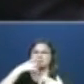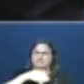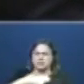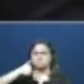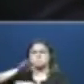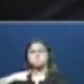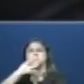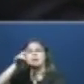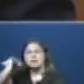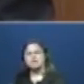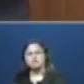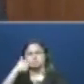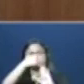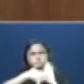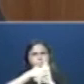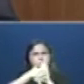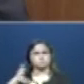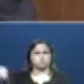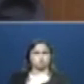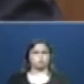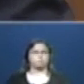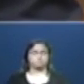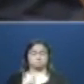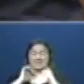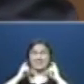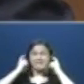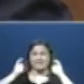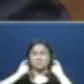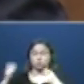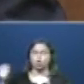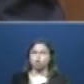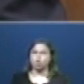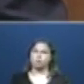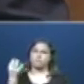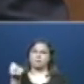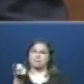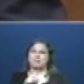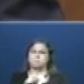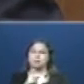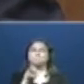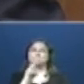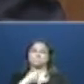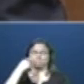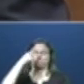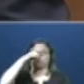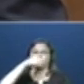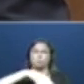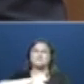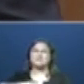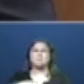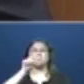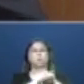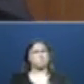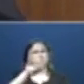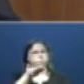acceso y seguimiento todo este esfuerzo no puede prescindir de un alarmante problema social como es el de los deshaucios